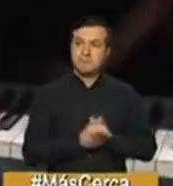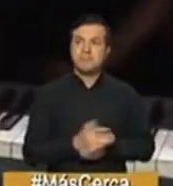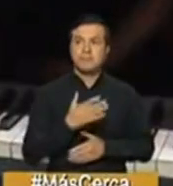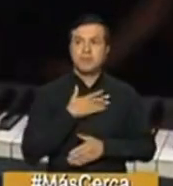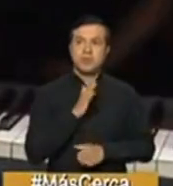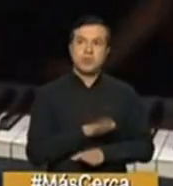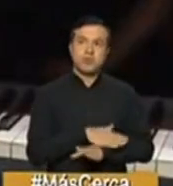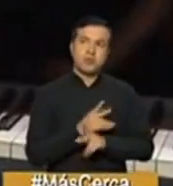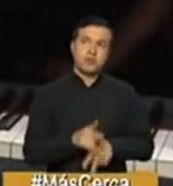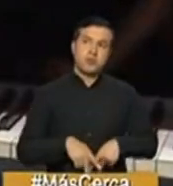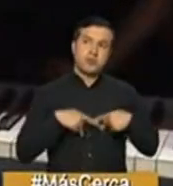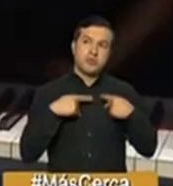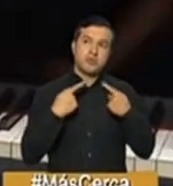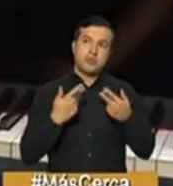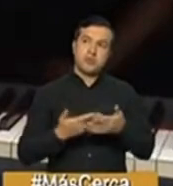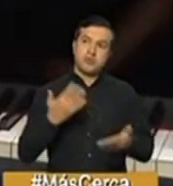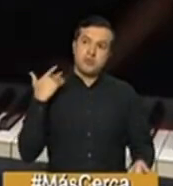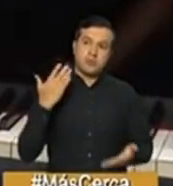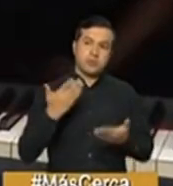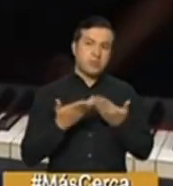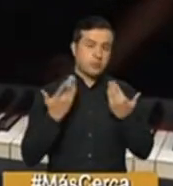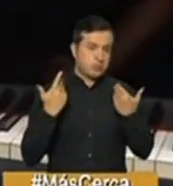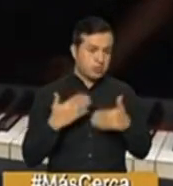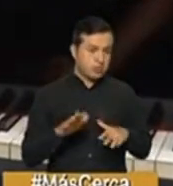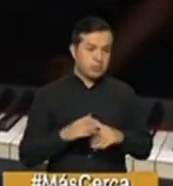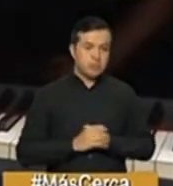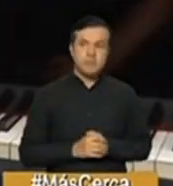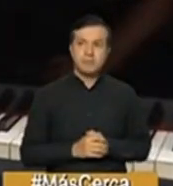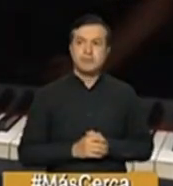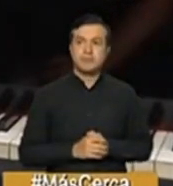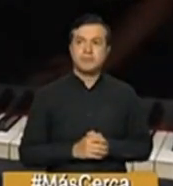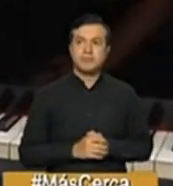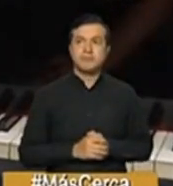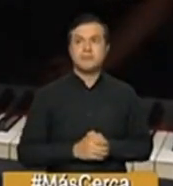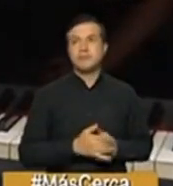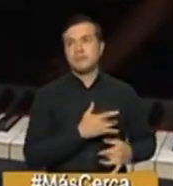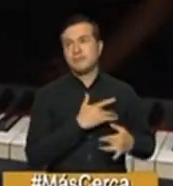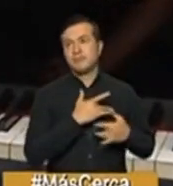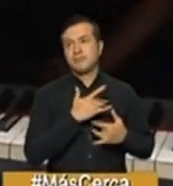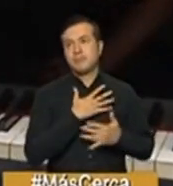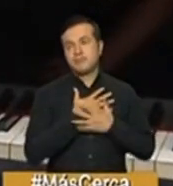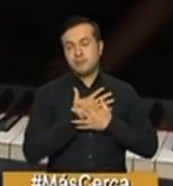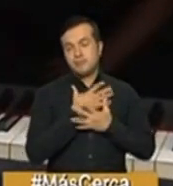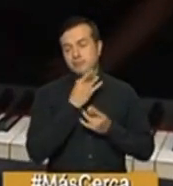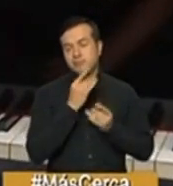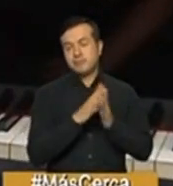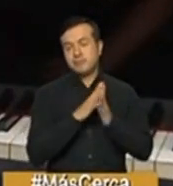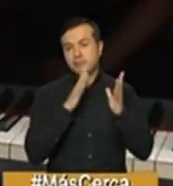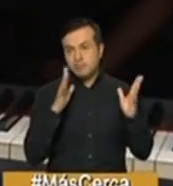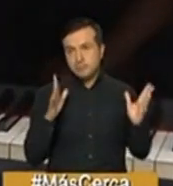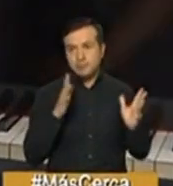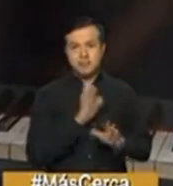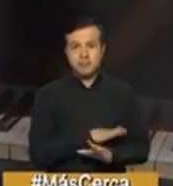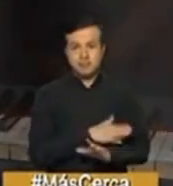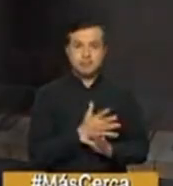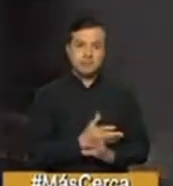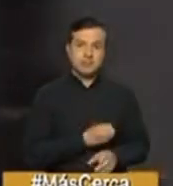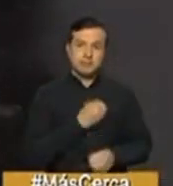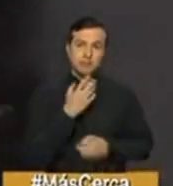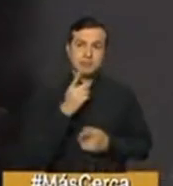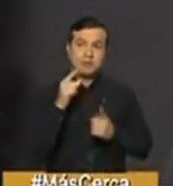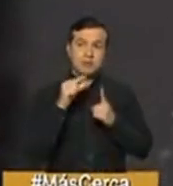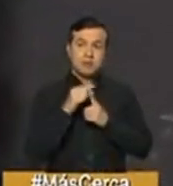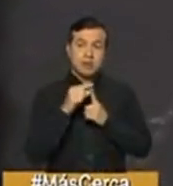he sido músico casi toda mi vida y es una sensación muy grata para mí, porque para mí la música puede expresar cosas